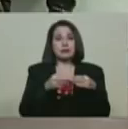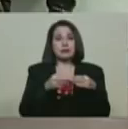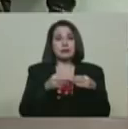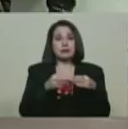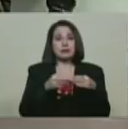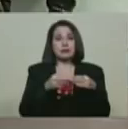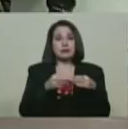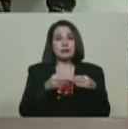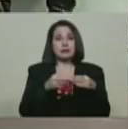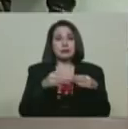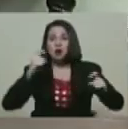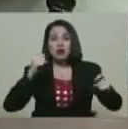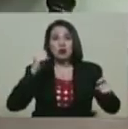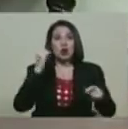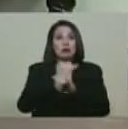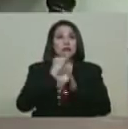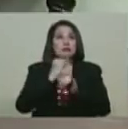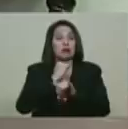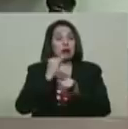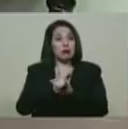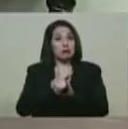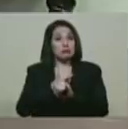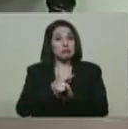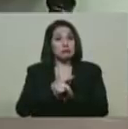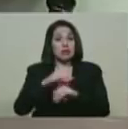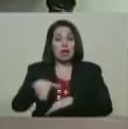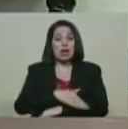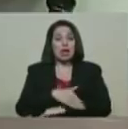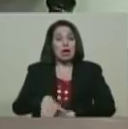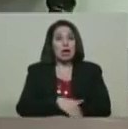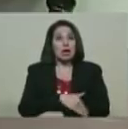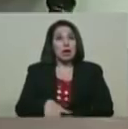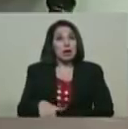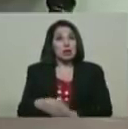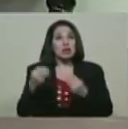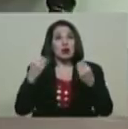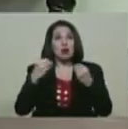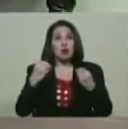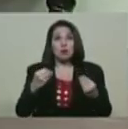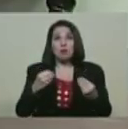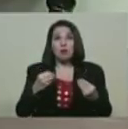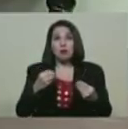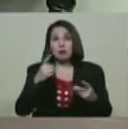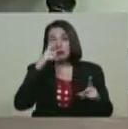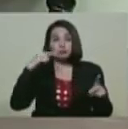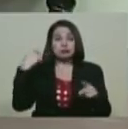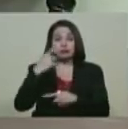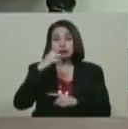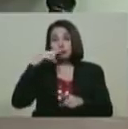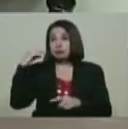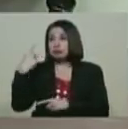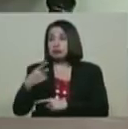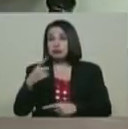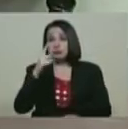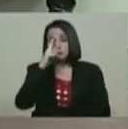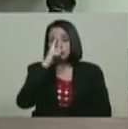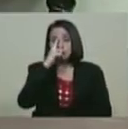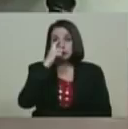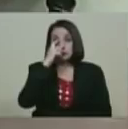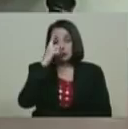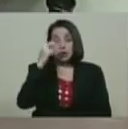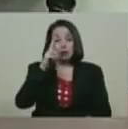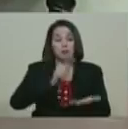pululan en las redes sociales, en las calles, producto del fascismo sembrado por esta gente.